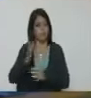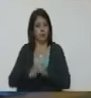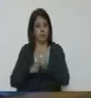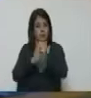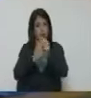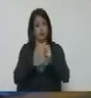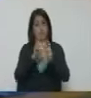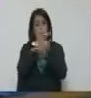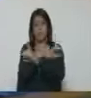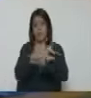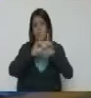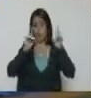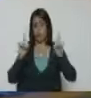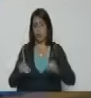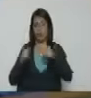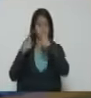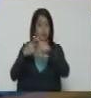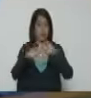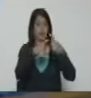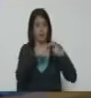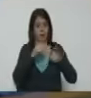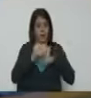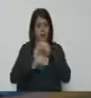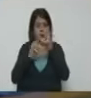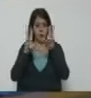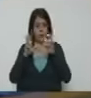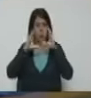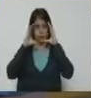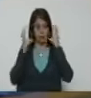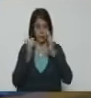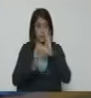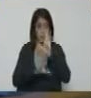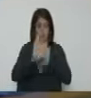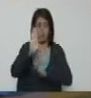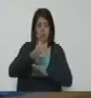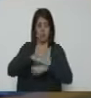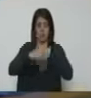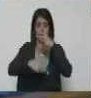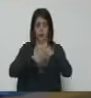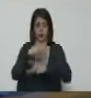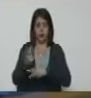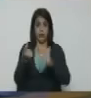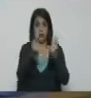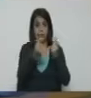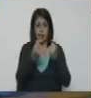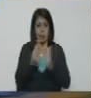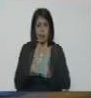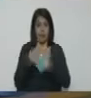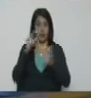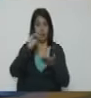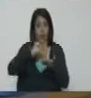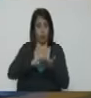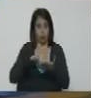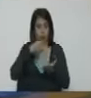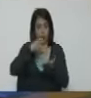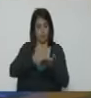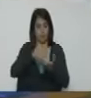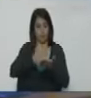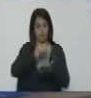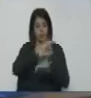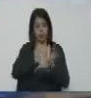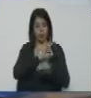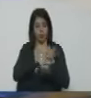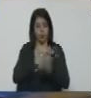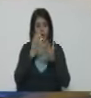a democratizar y diversificar nuevos enfoques de desarrollo para la producción de riqueza, la reinversión social